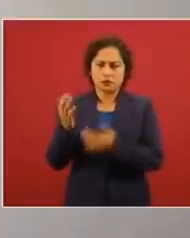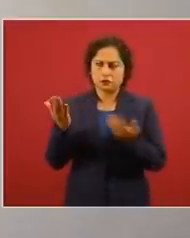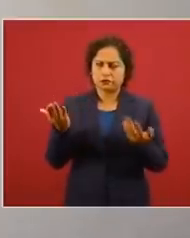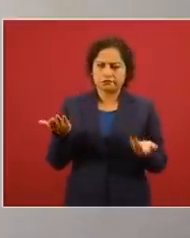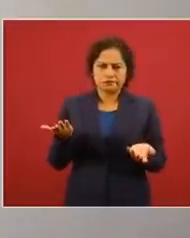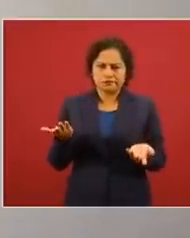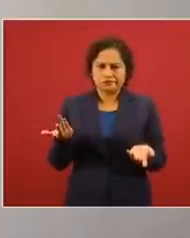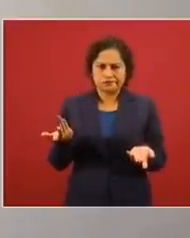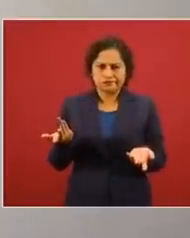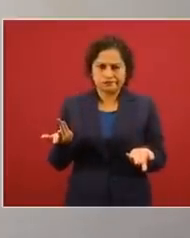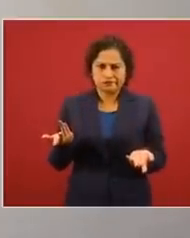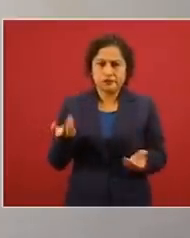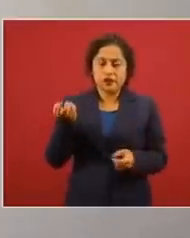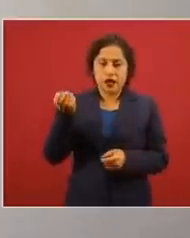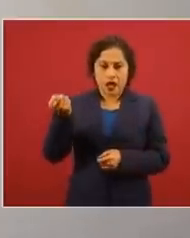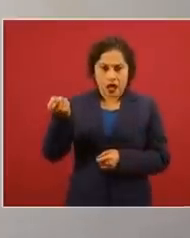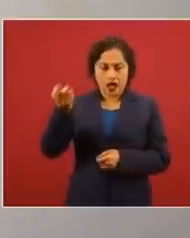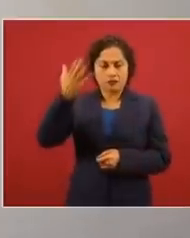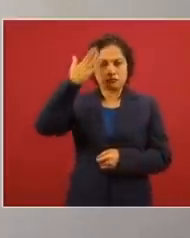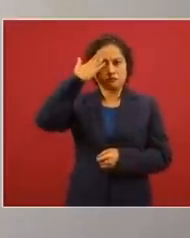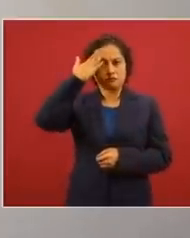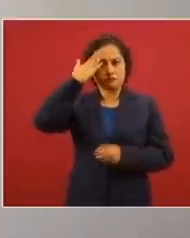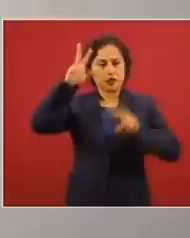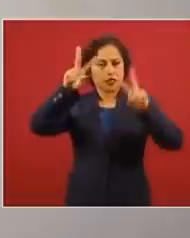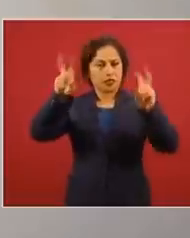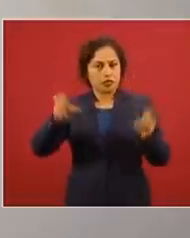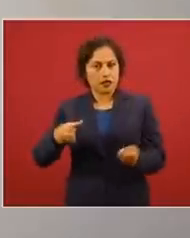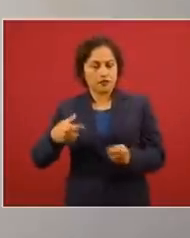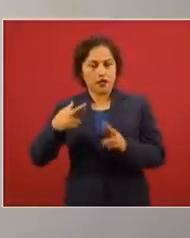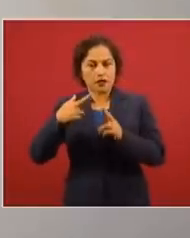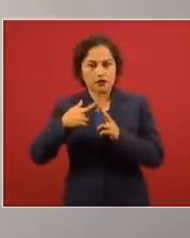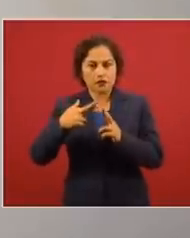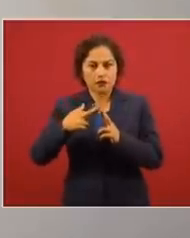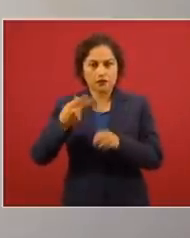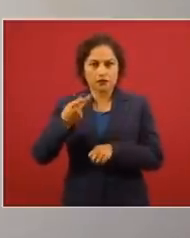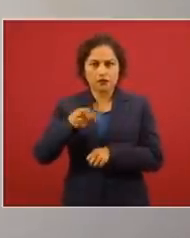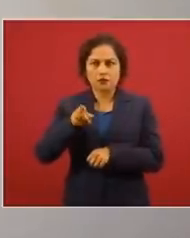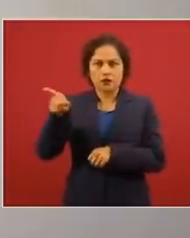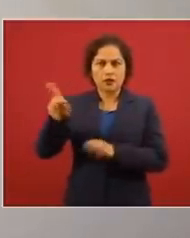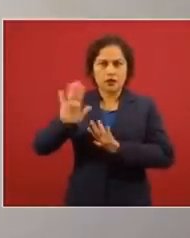además del líder religioso jefe de estado